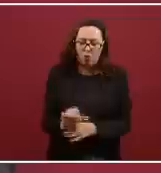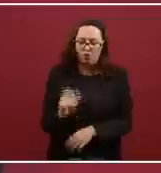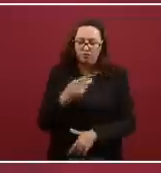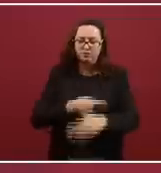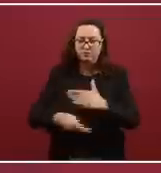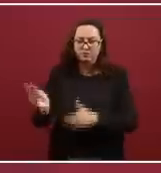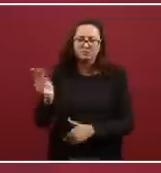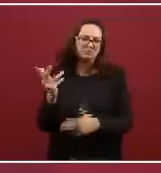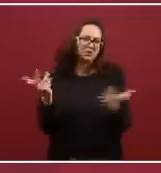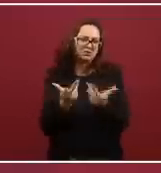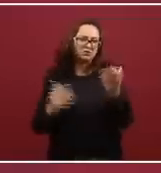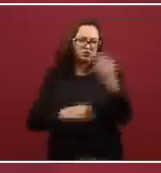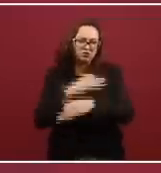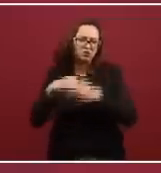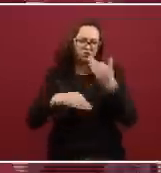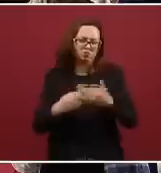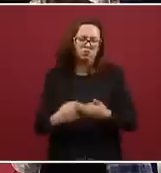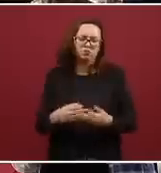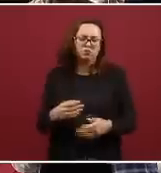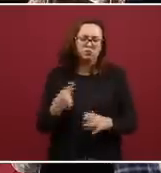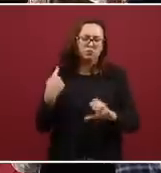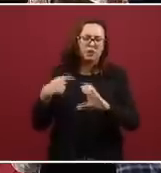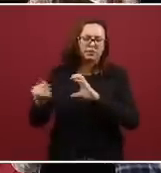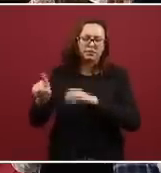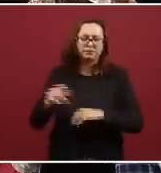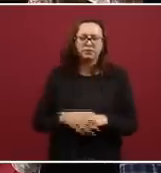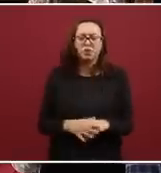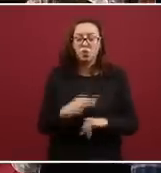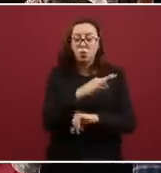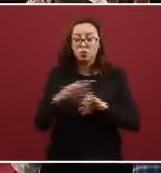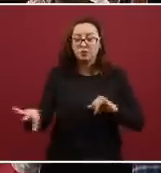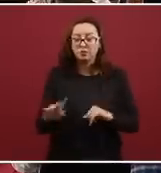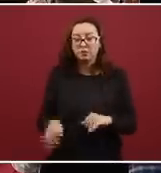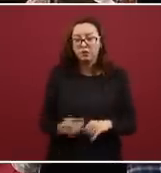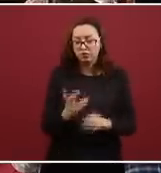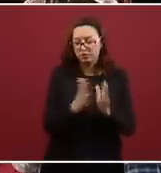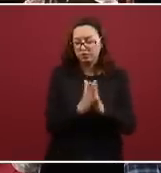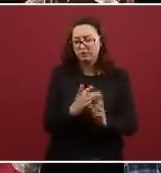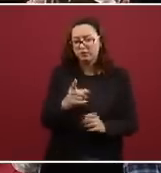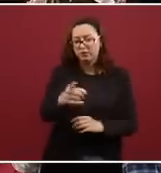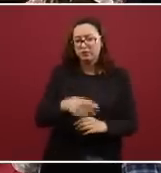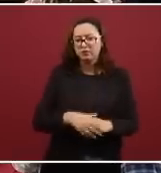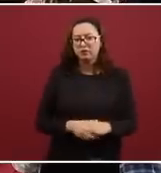esto gracias última pregunta y les parece